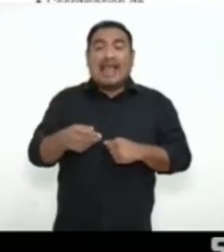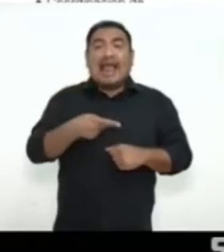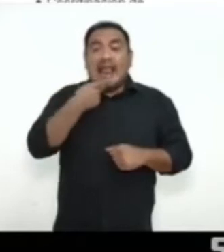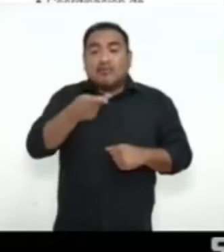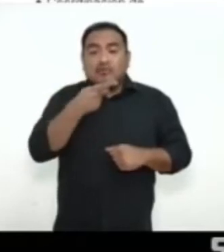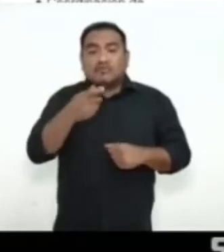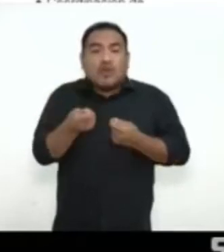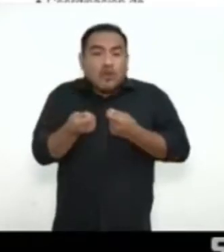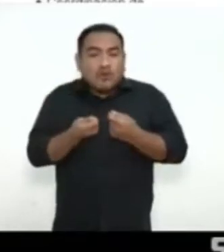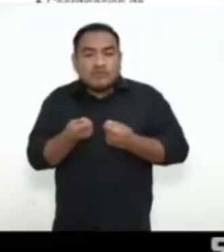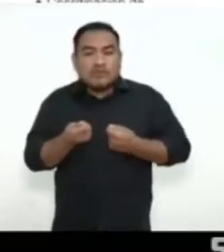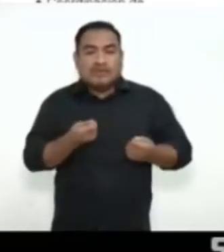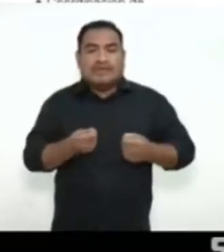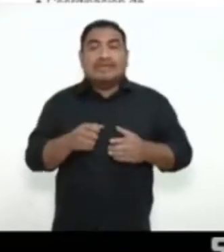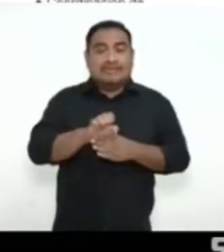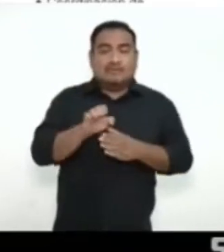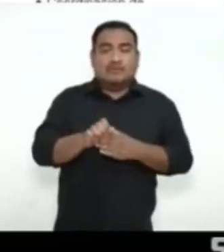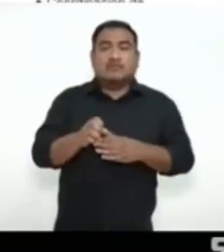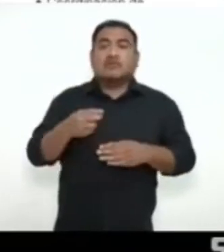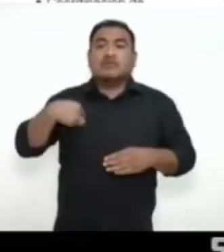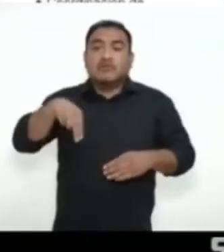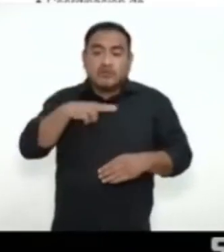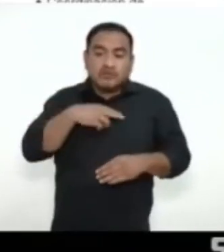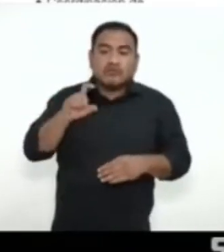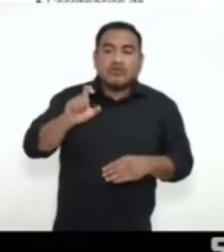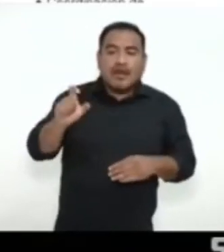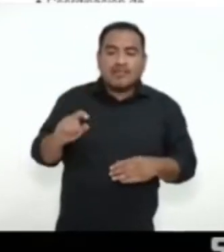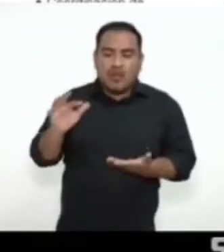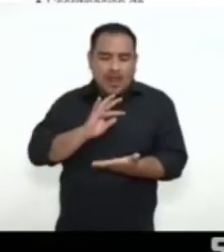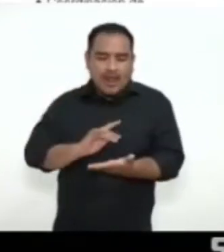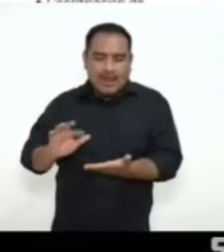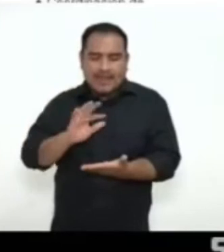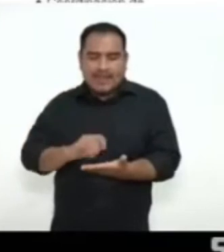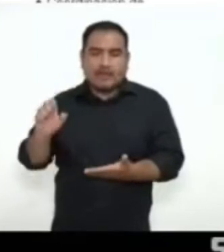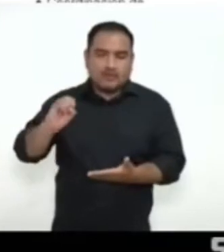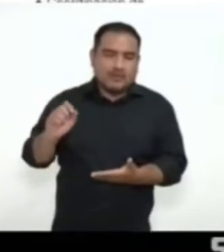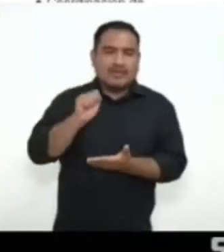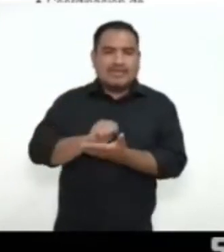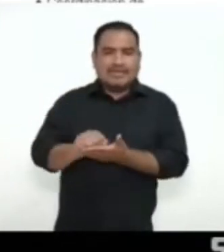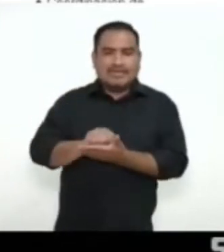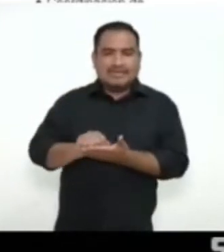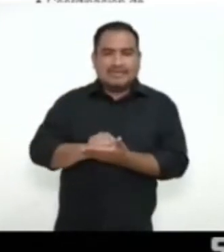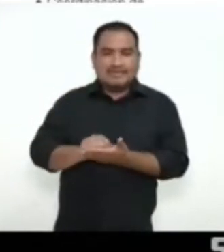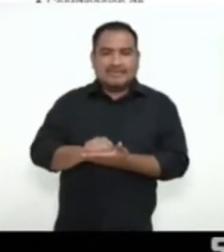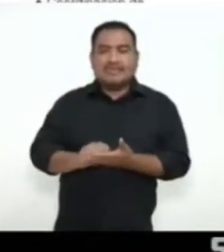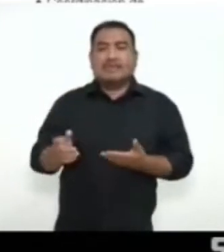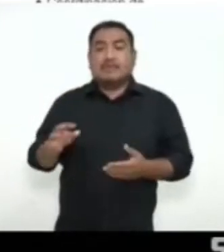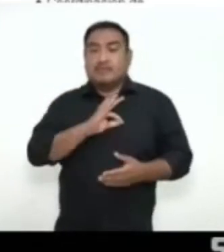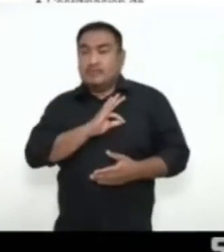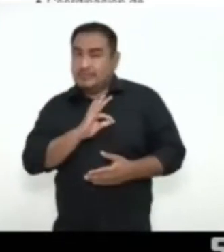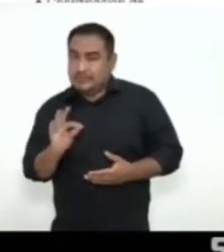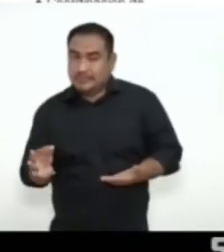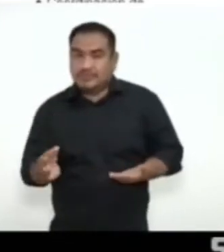Nosotros, para poder leer, escribir, que está en el área motora, aquí donde está mi cursor, para